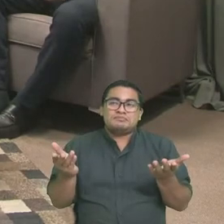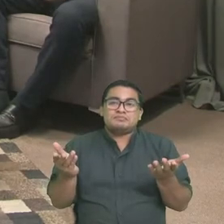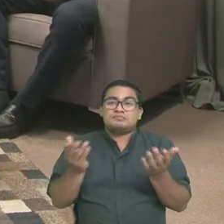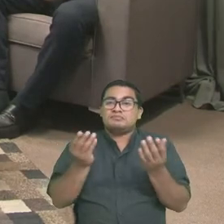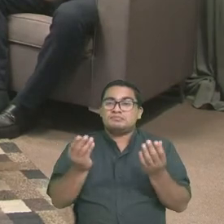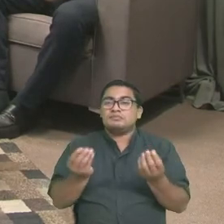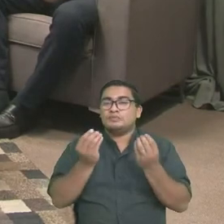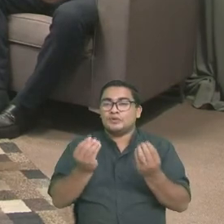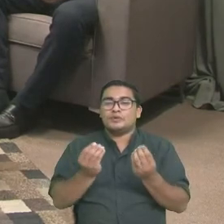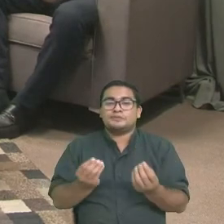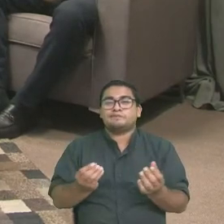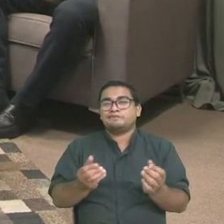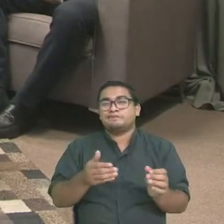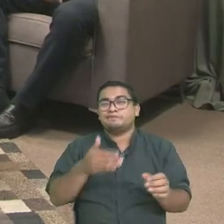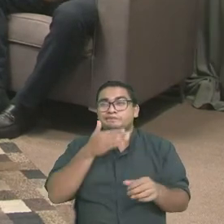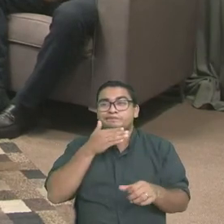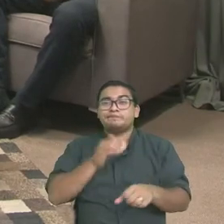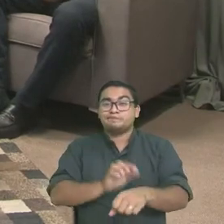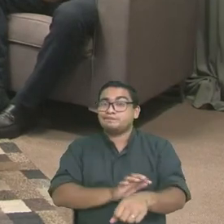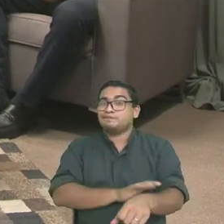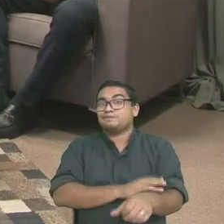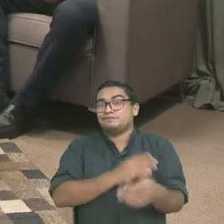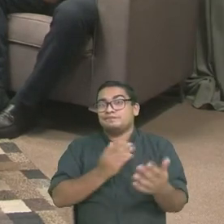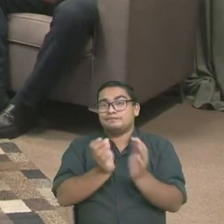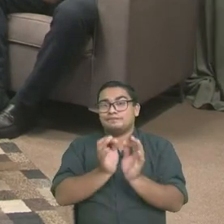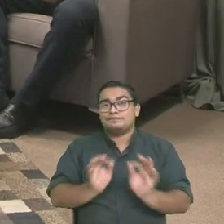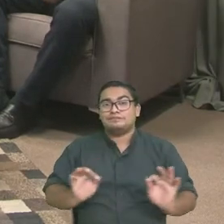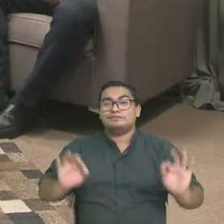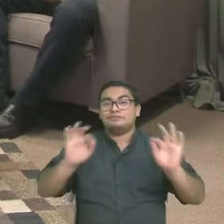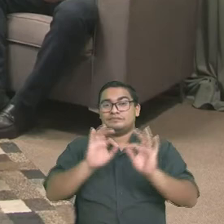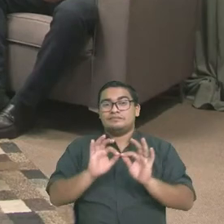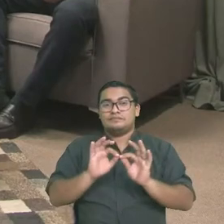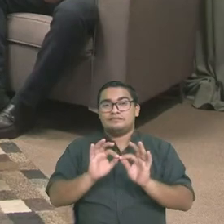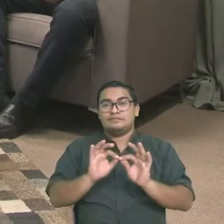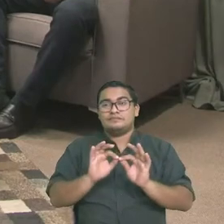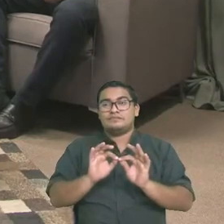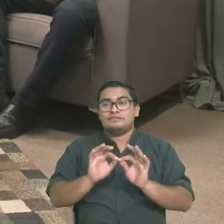muy sensible y muy importante, porque